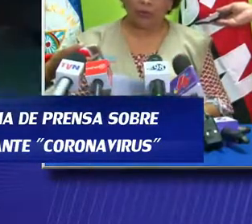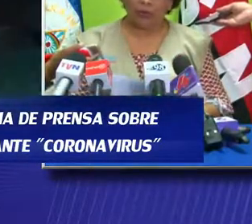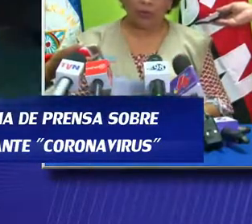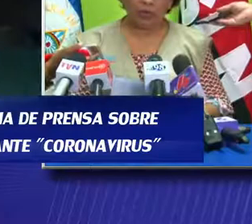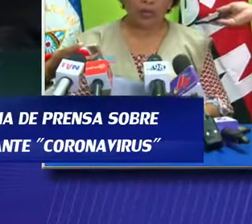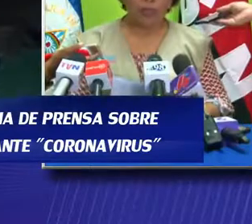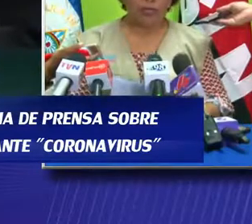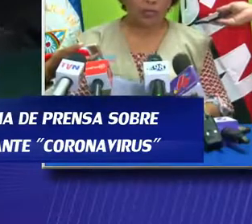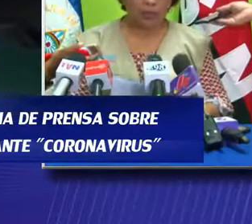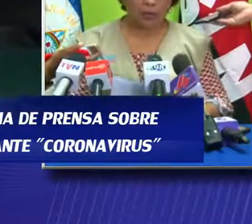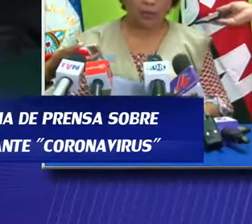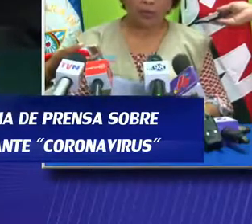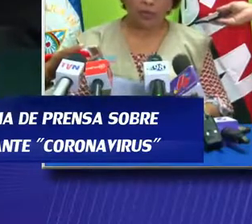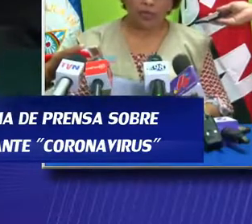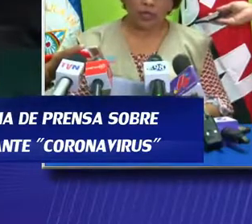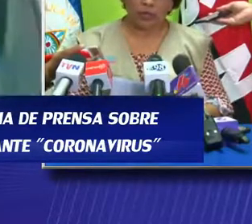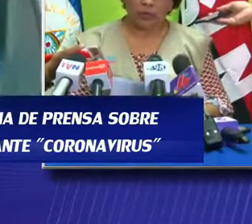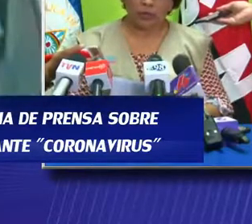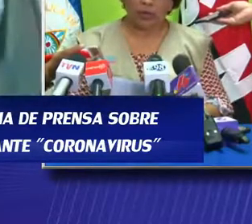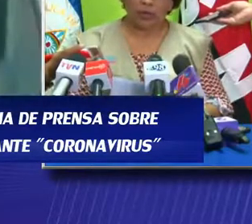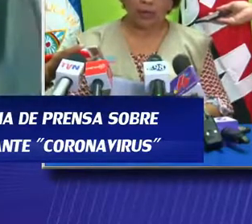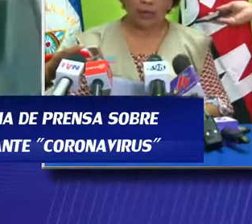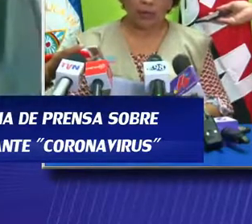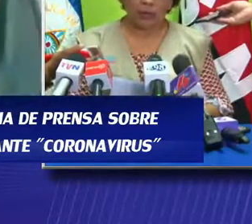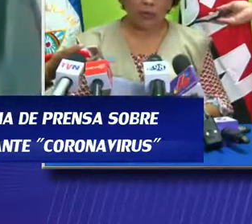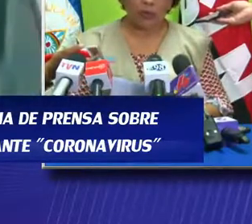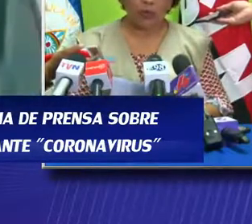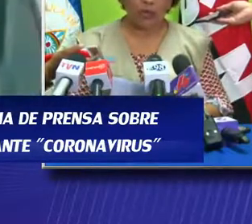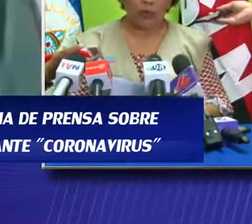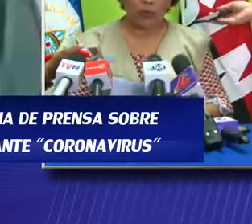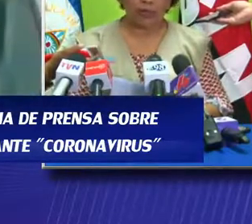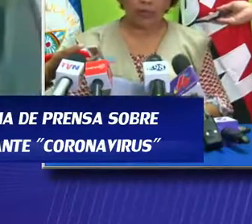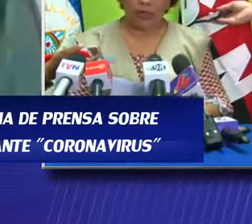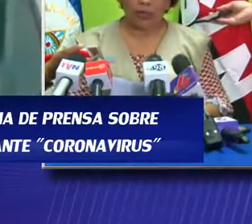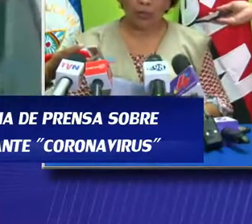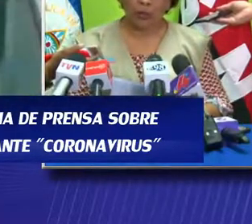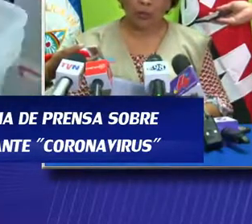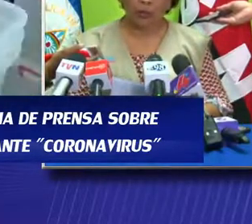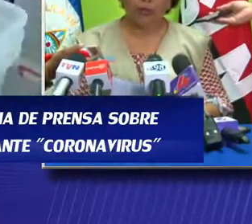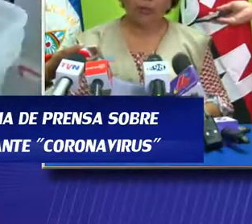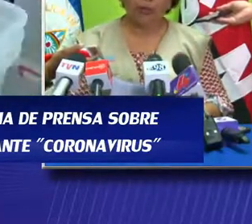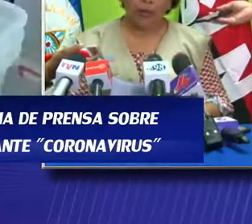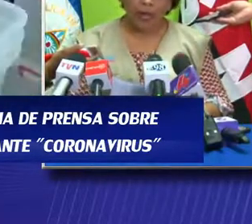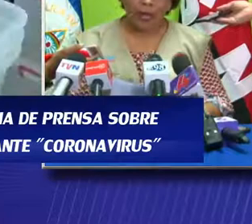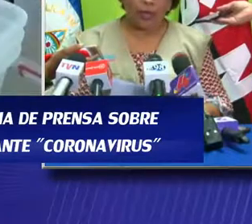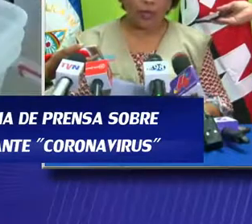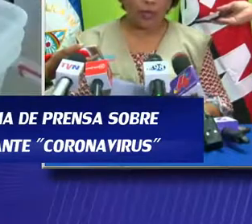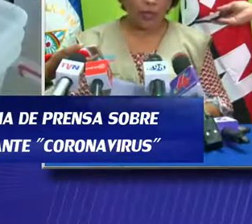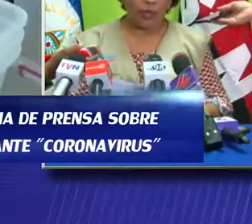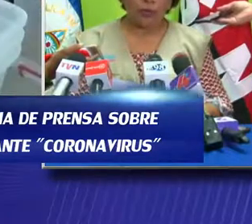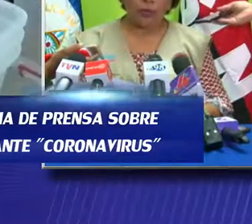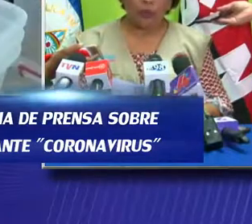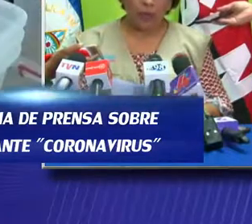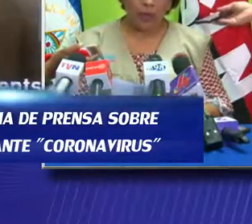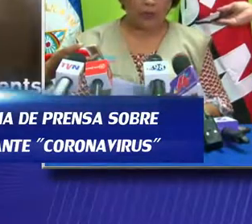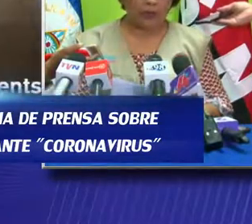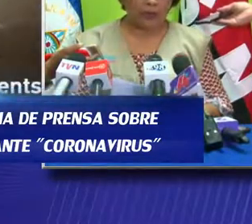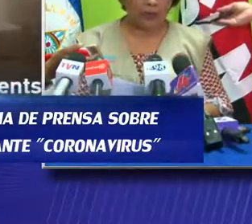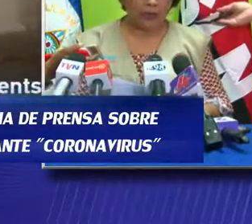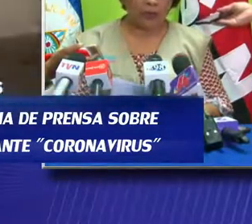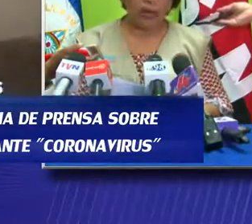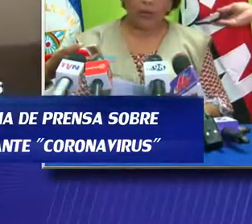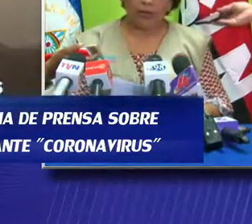con otras personas. Siempre usar al toser o estornudar el pañuelo o el ángulo interno del codo, y acudir ante un